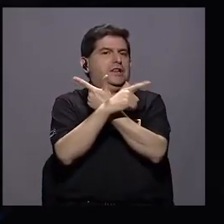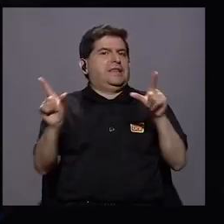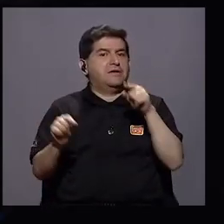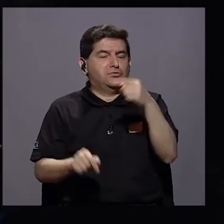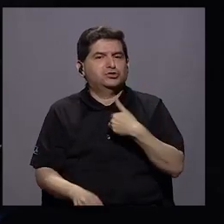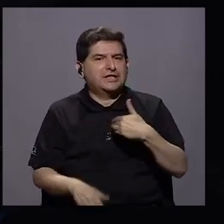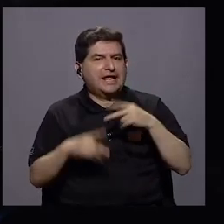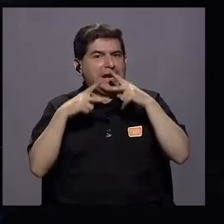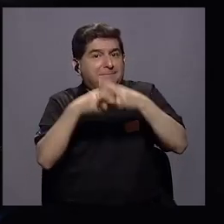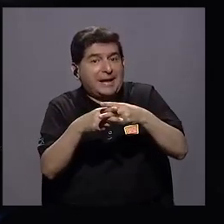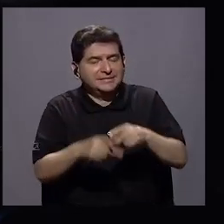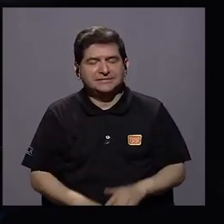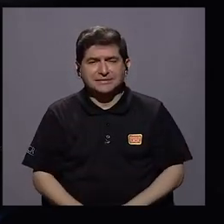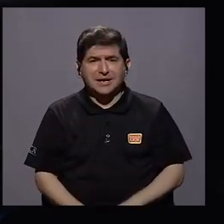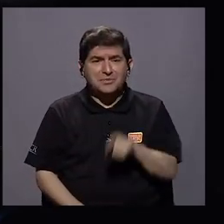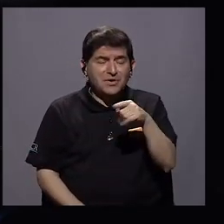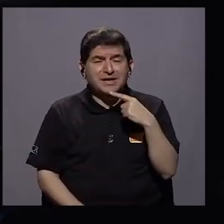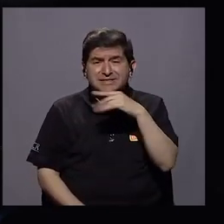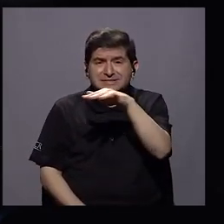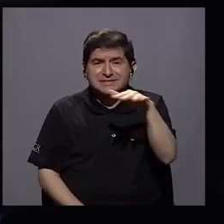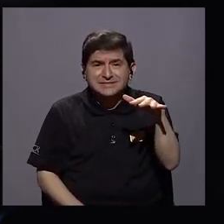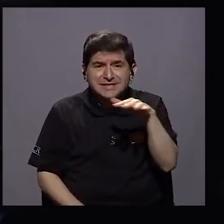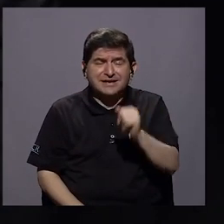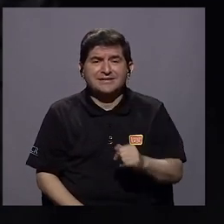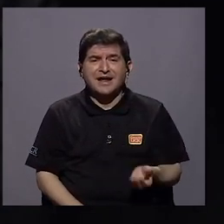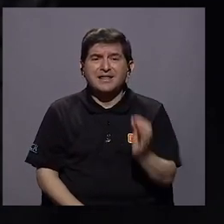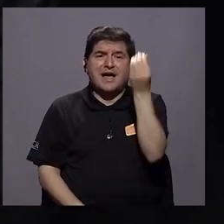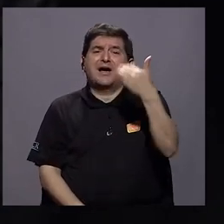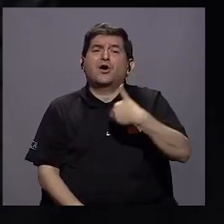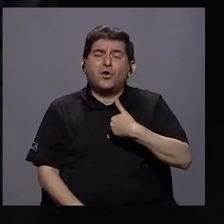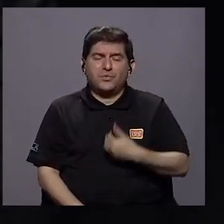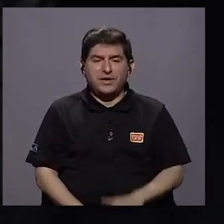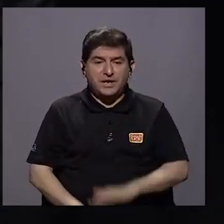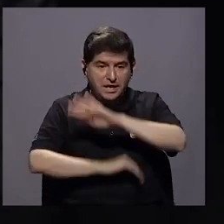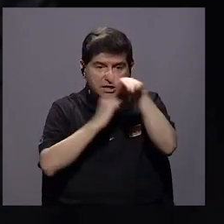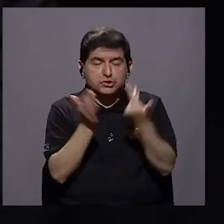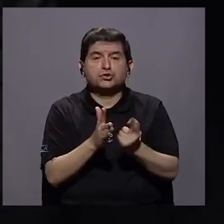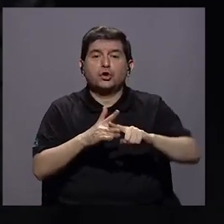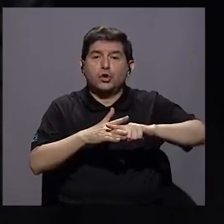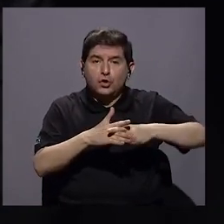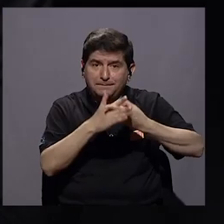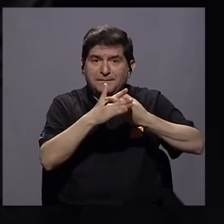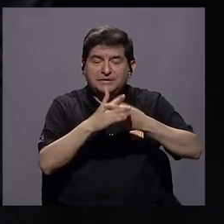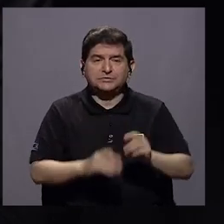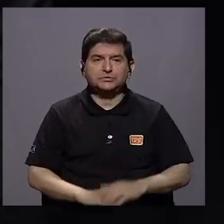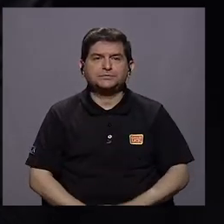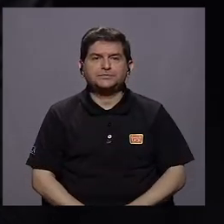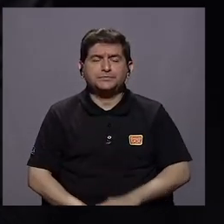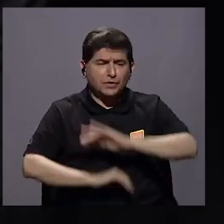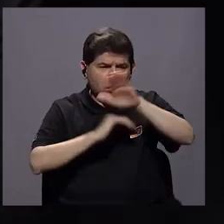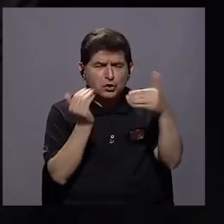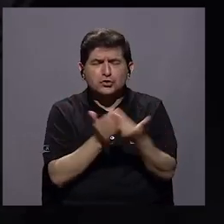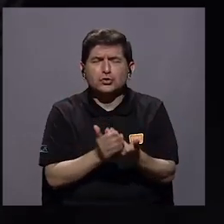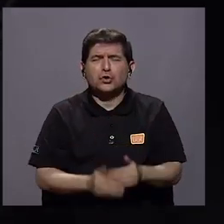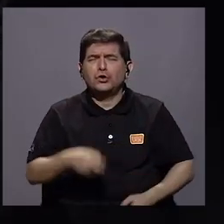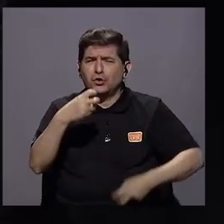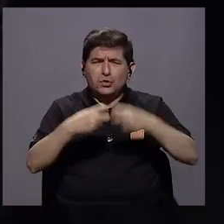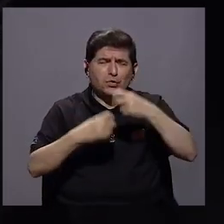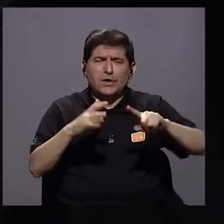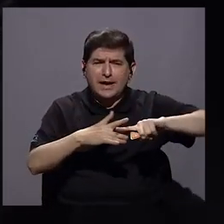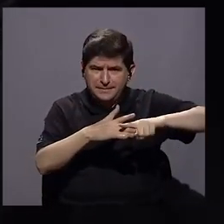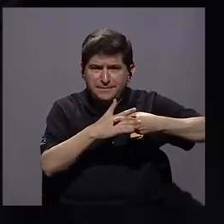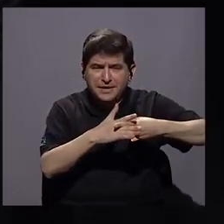usted tenga un crédito. Es la realidad de los jóvenes. Y vea, todo esto empezó, todo esto tan